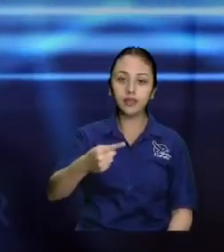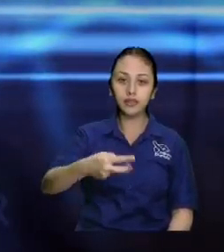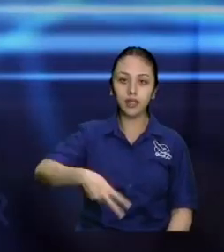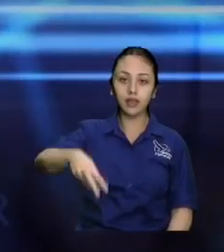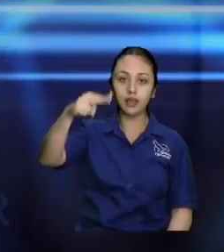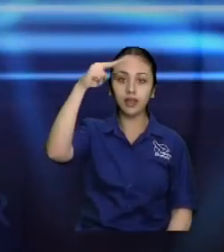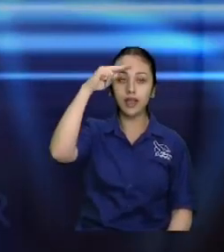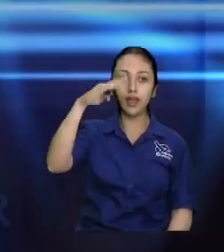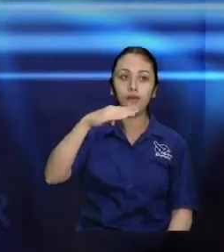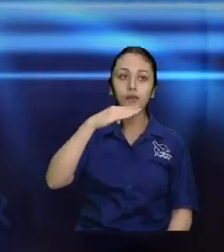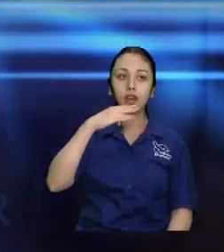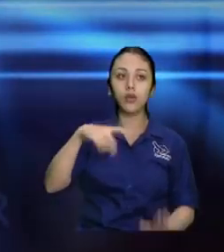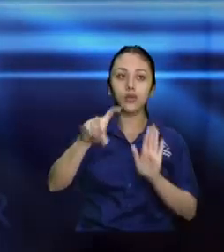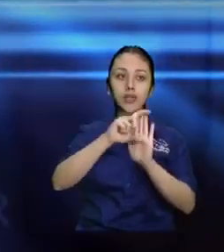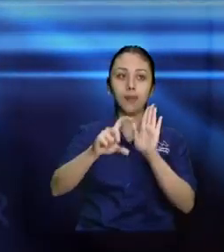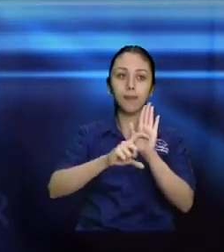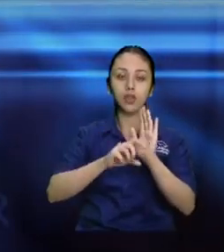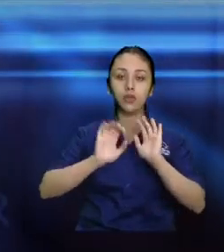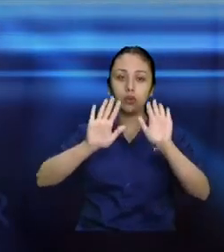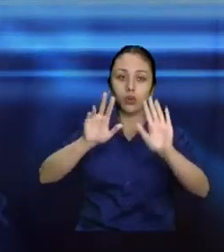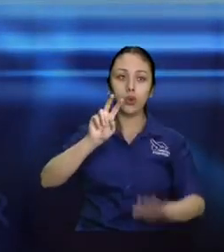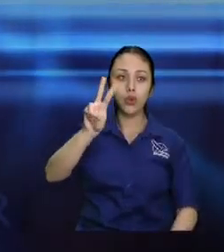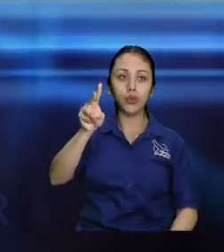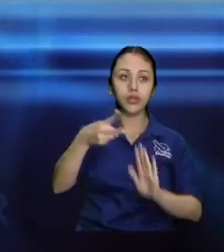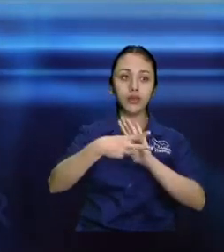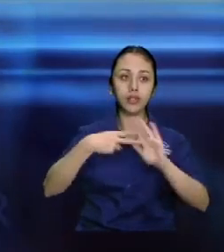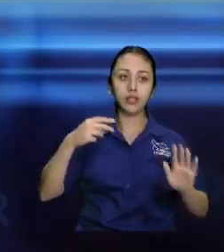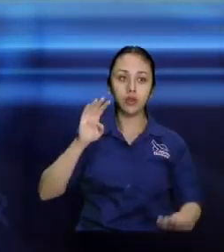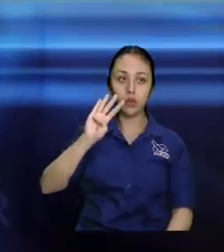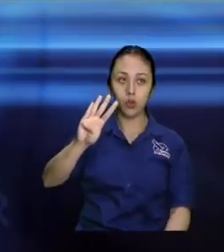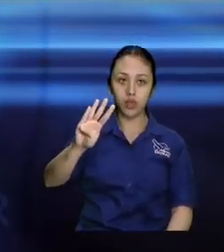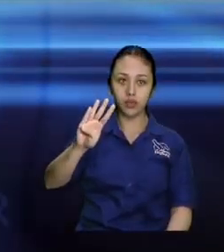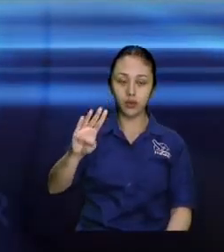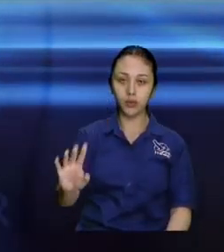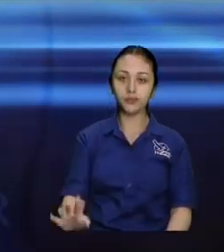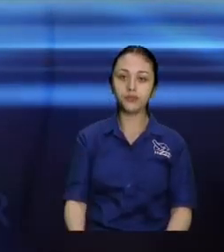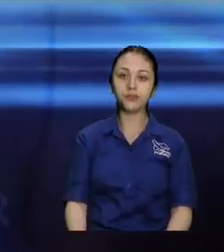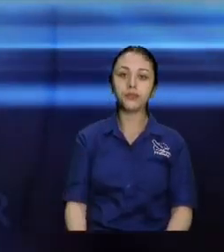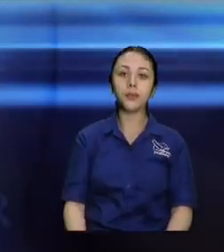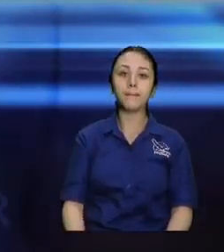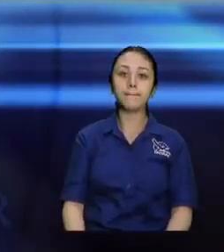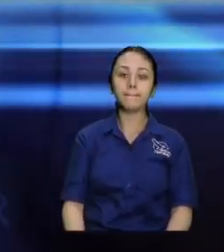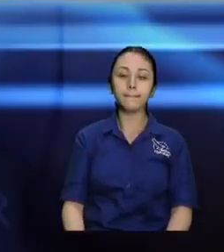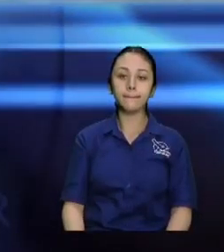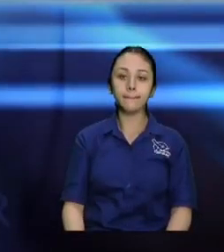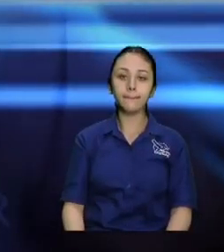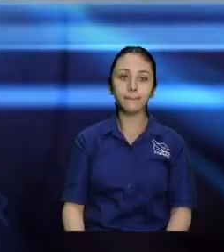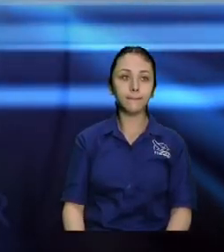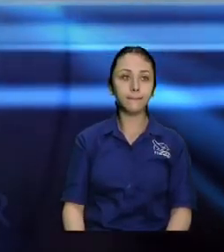NPE, disciplina. La disciplina es para enderezar a sus hijos.